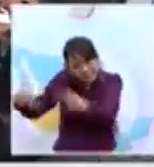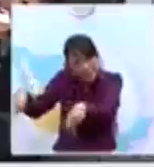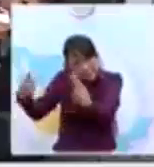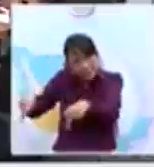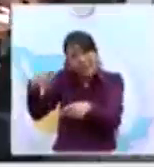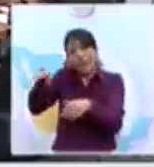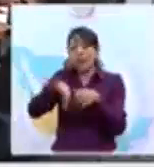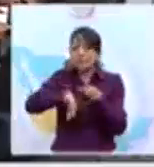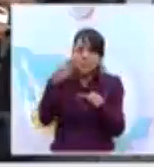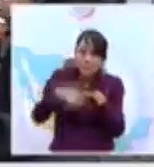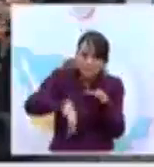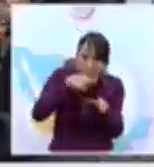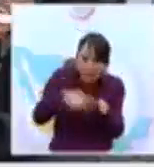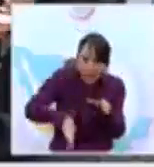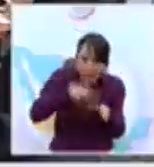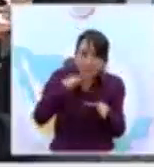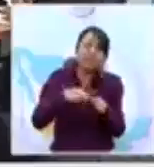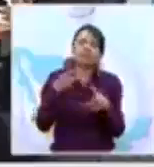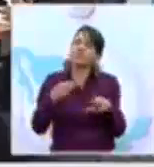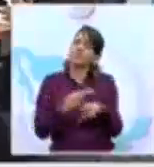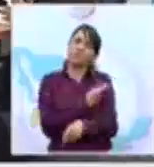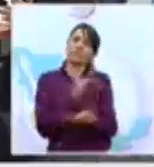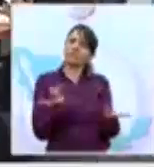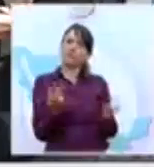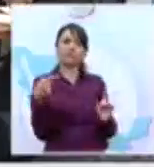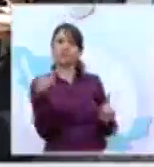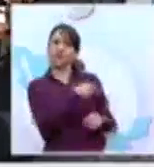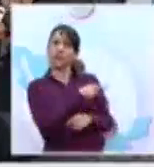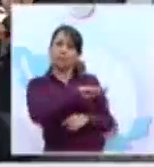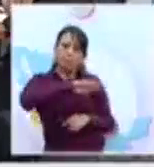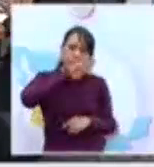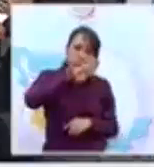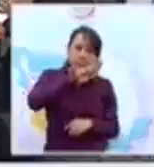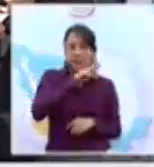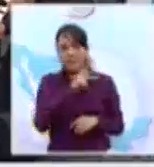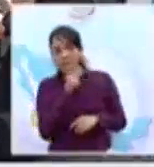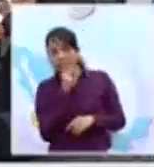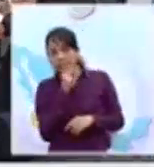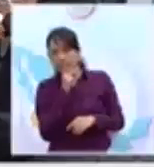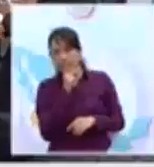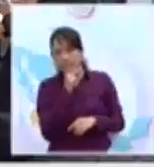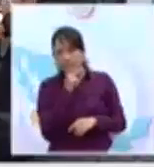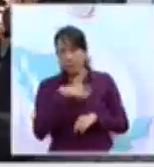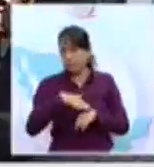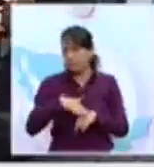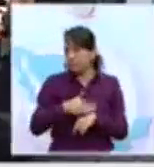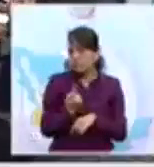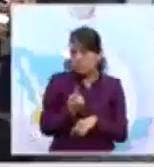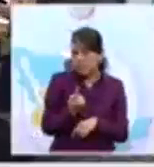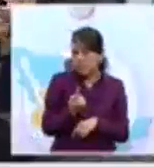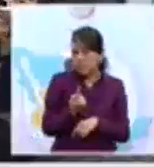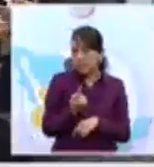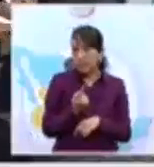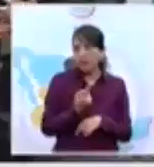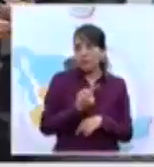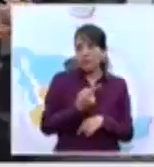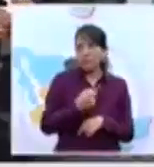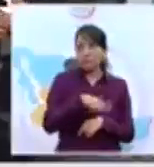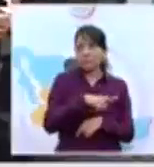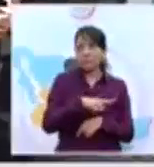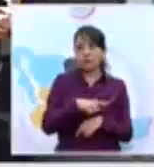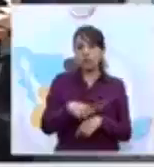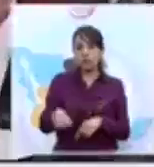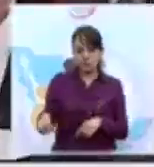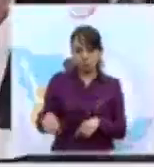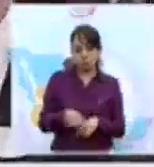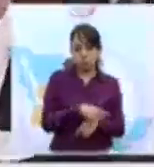qué momento la mamá y el papá decidieron, por qué mecanismo, desplazar el rol central